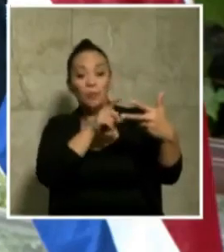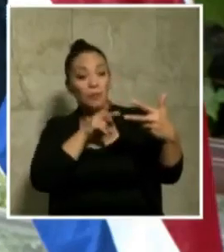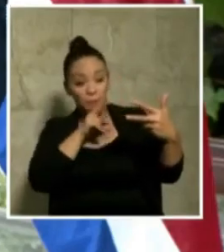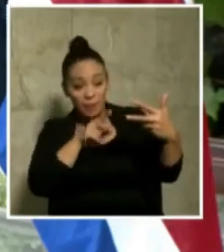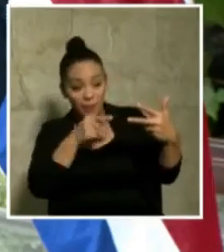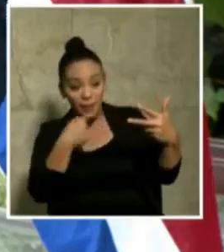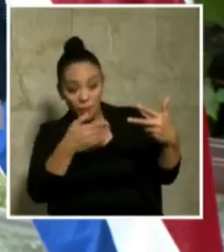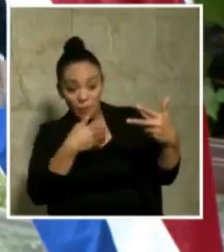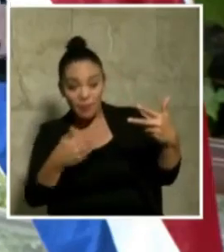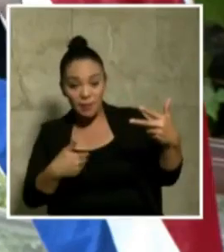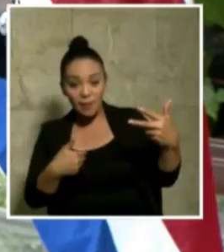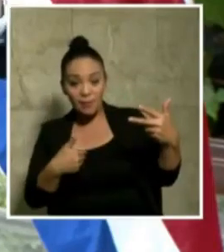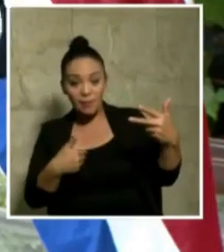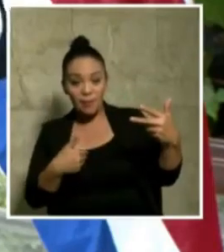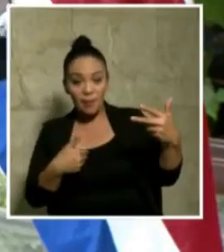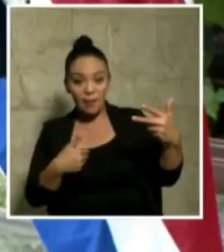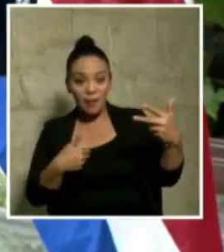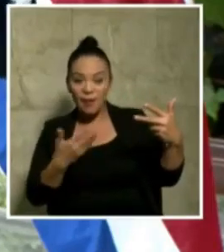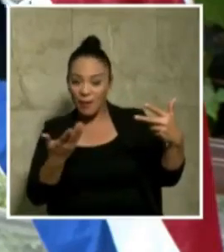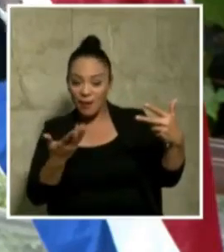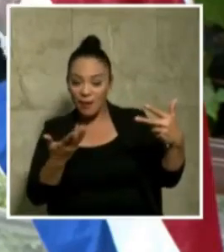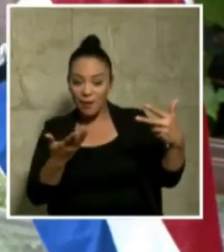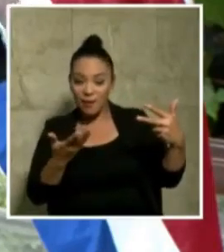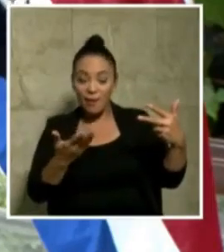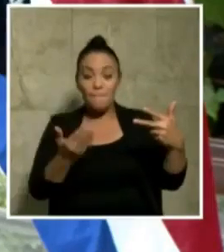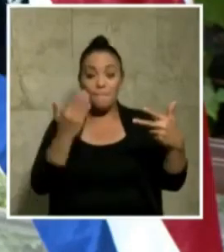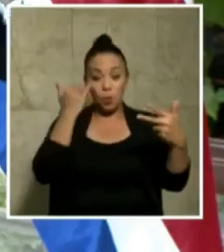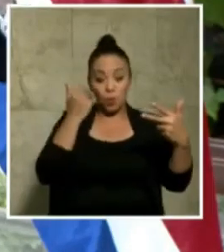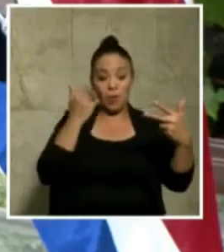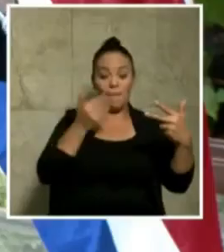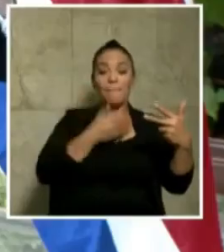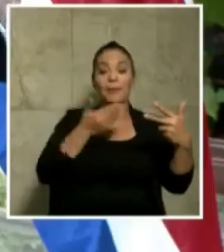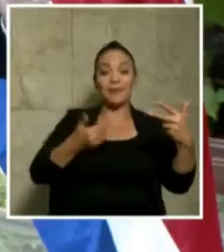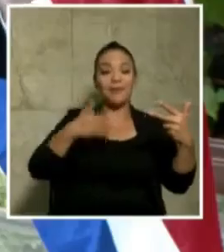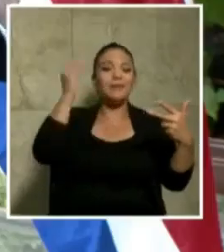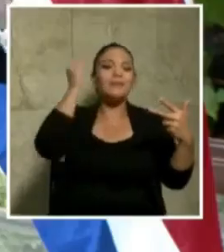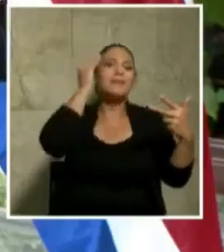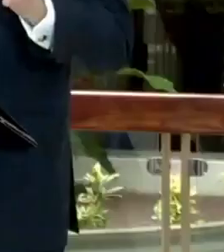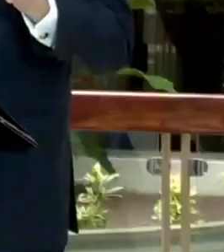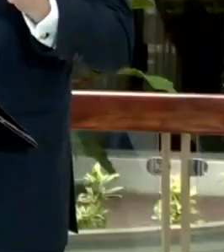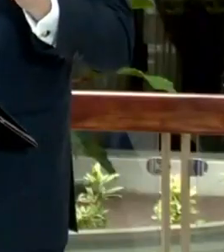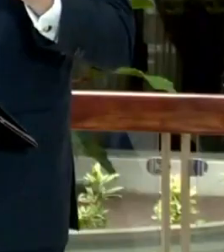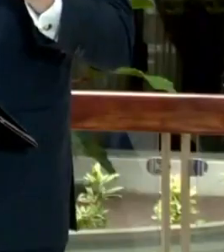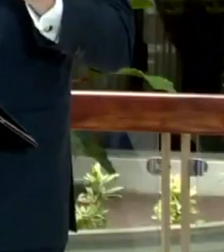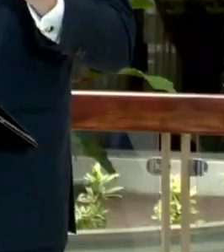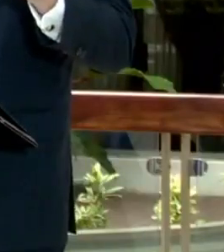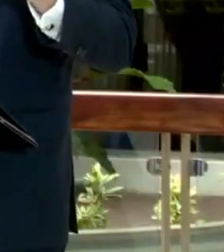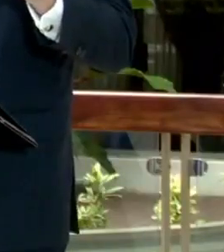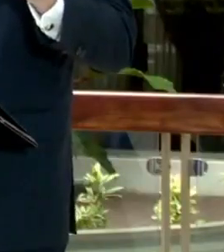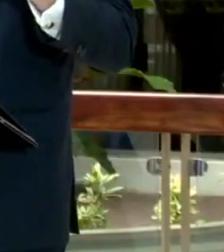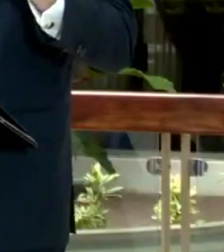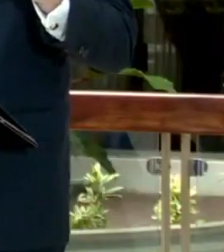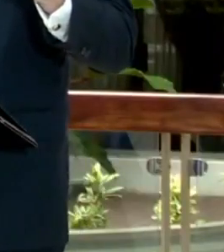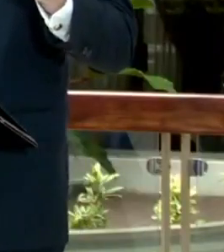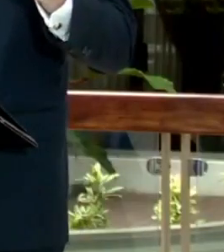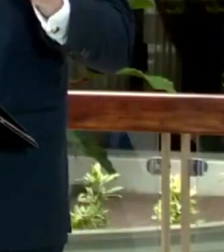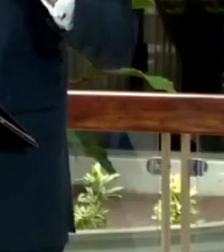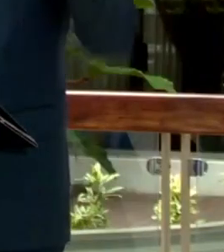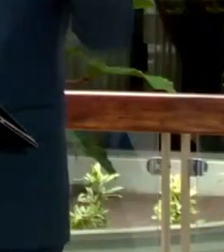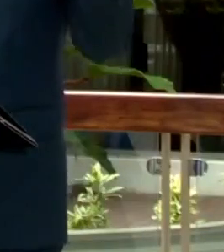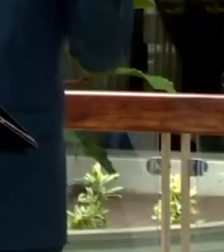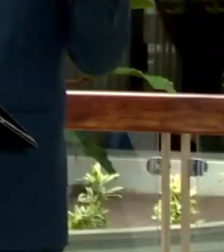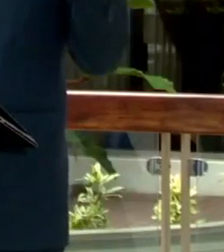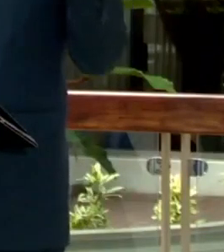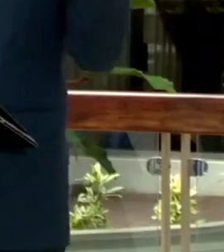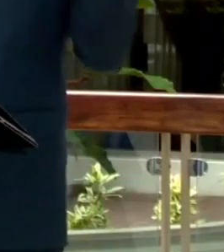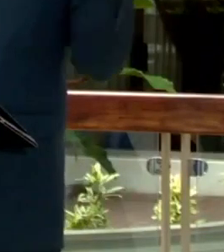que él, conociendo la competitividad del mundo, tiene la opción de ir a Malasia, ya